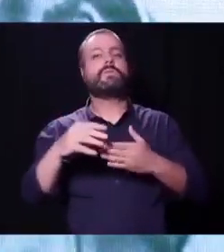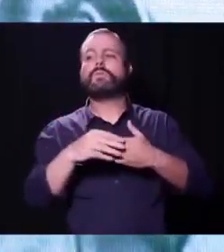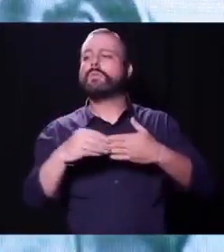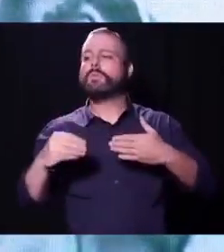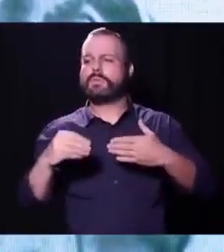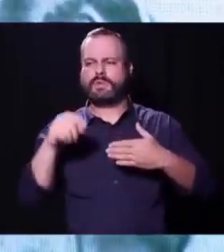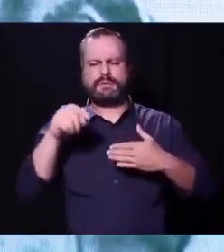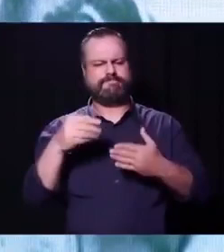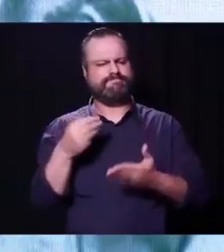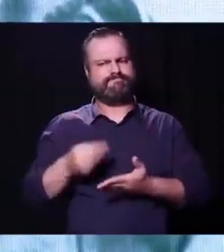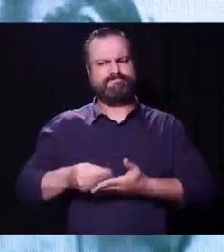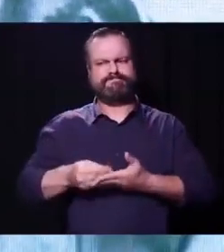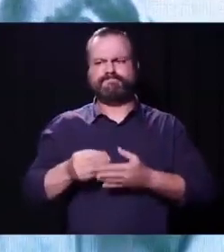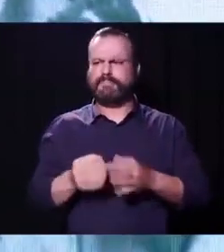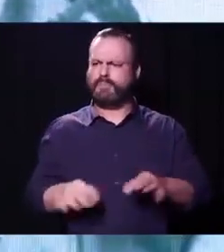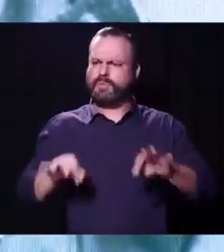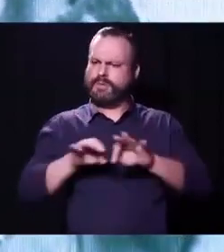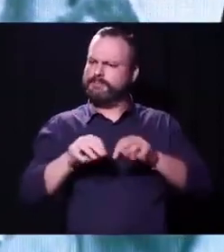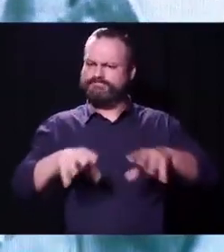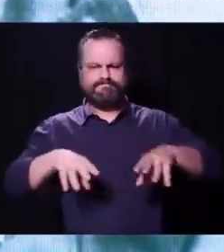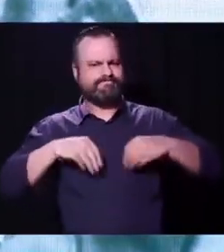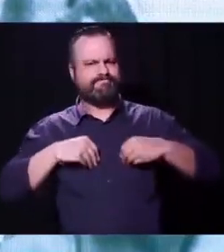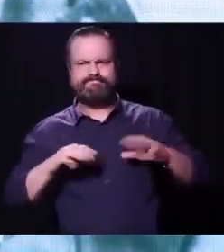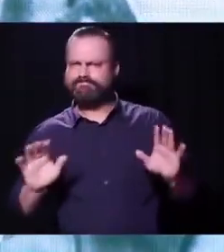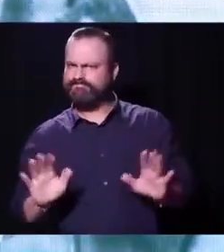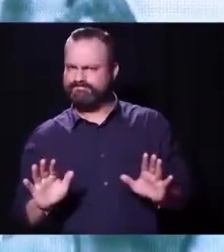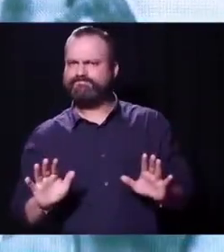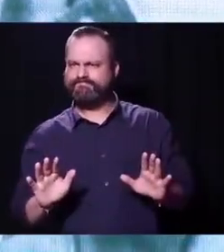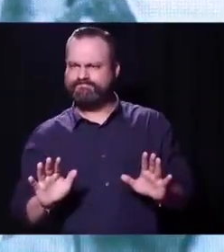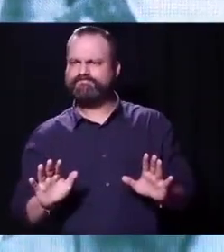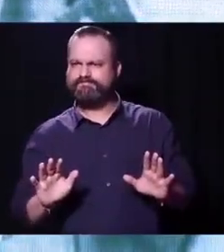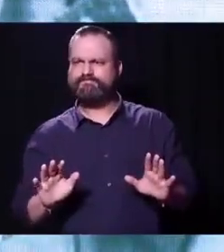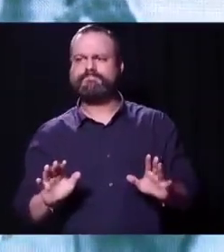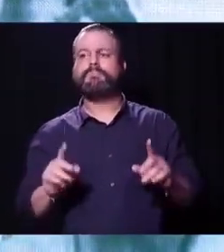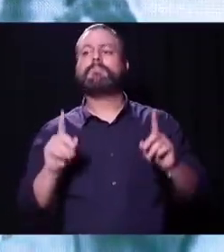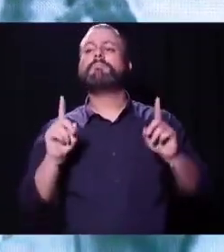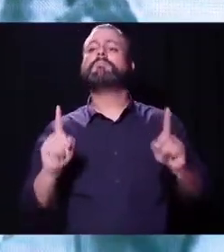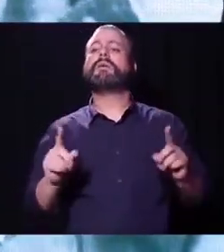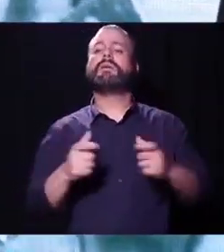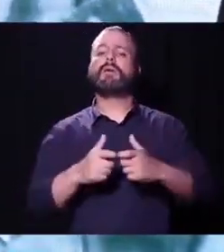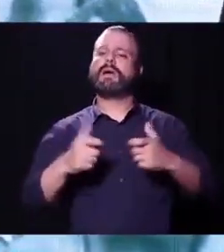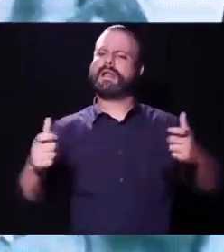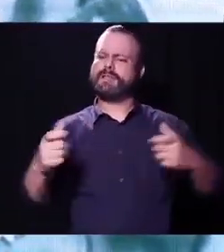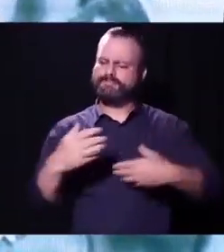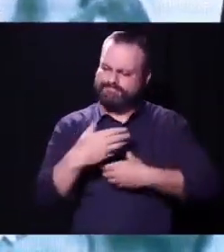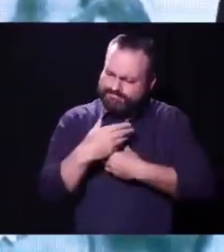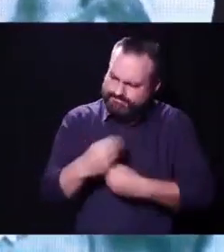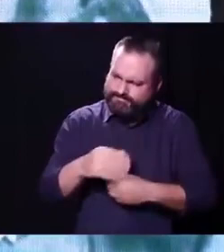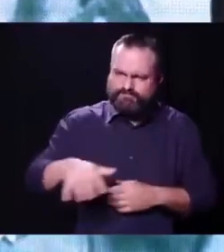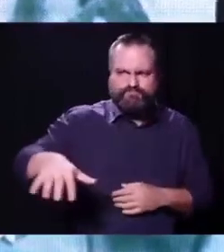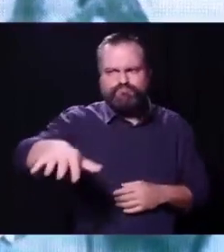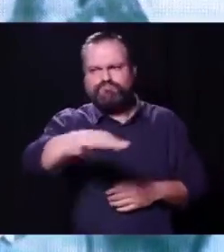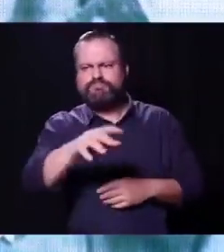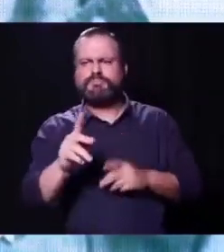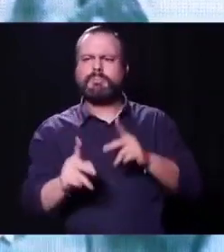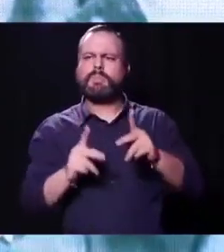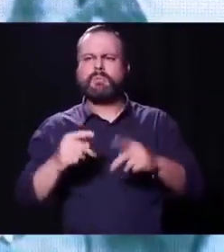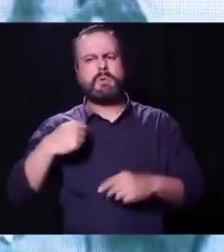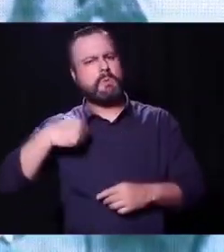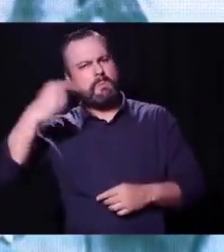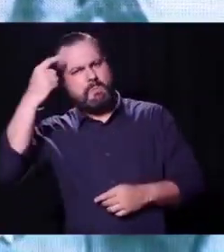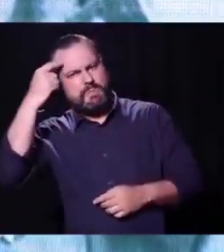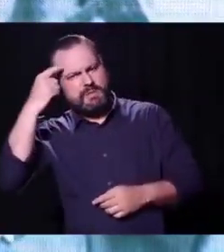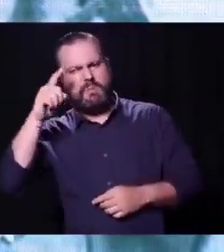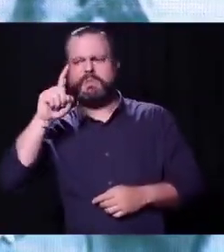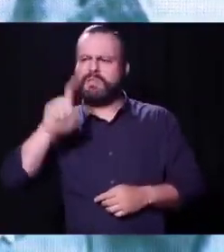es inaceptable. Y el gran interés de nosotros y del PRD, Dios mediante,